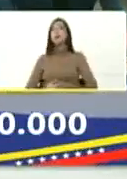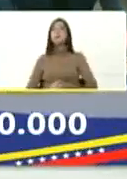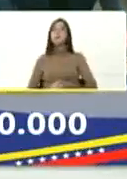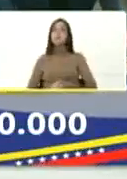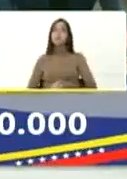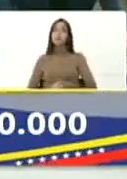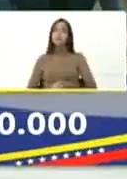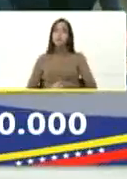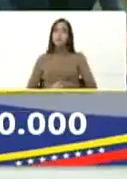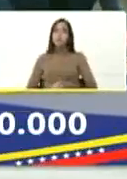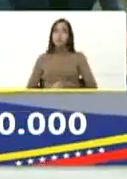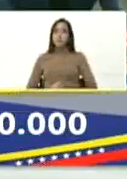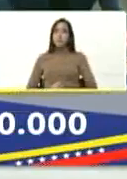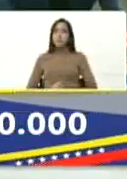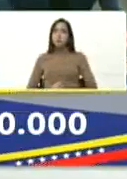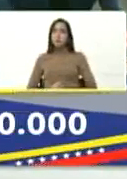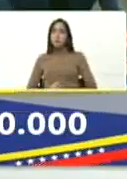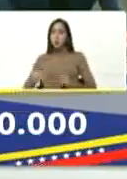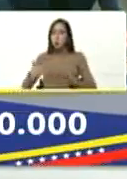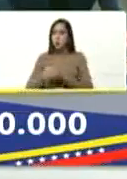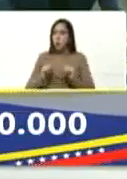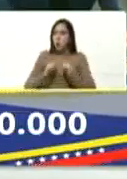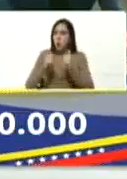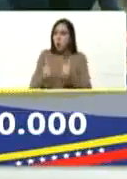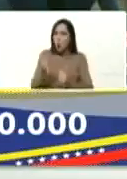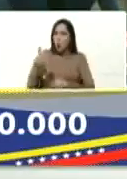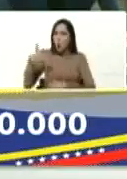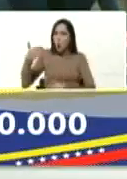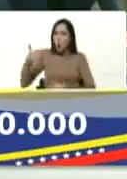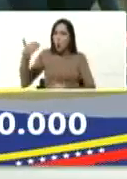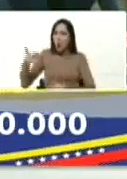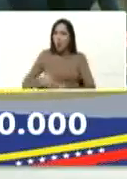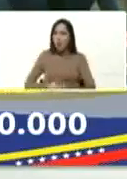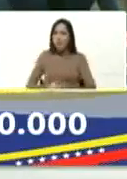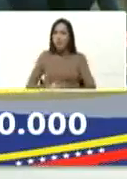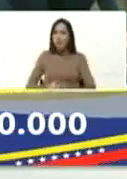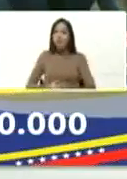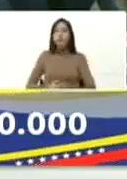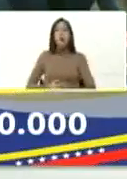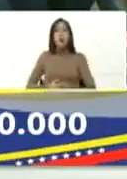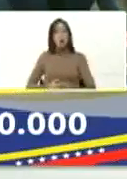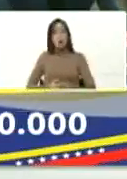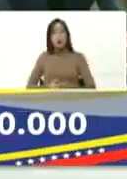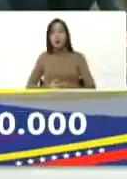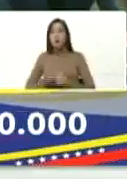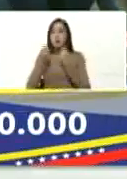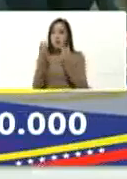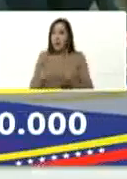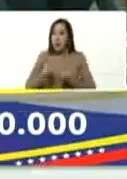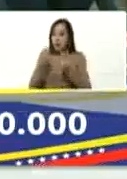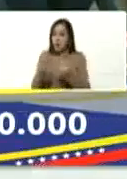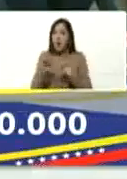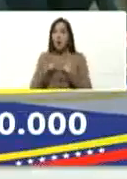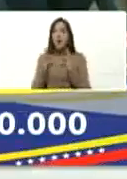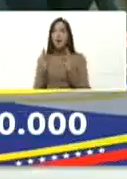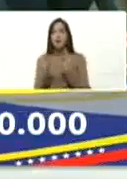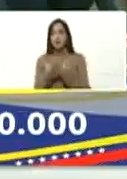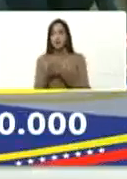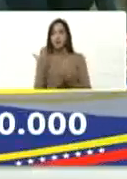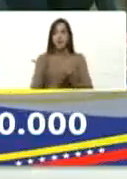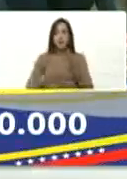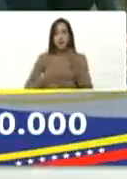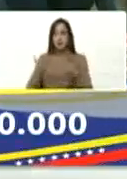esta fase de agresión, ¿cuándo se inició? Yo quiero hacer conciencia. Ahorita estábamos hablando allí, una familia que tiene un